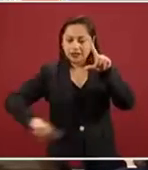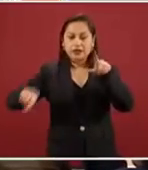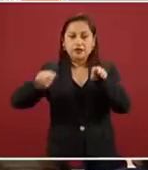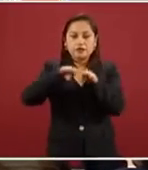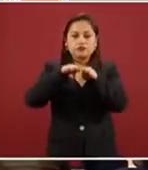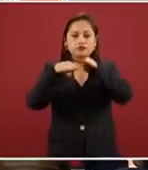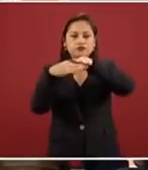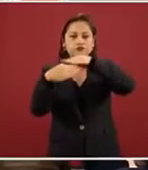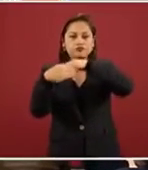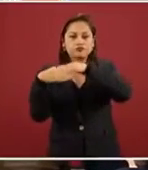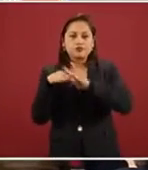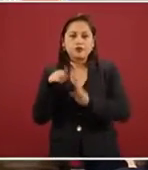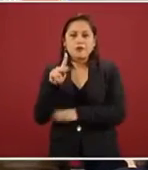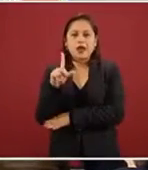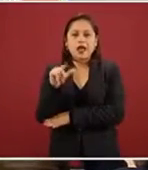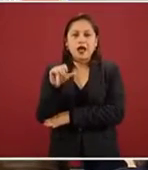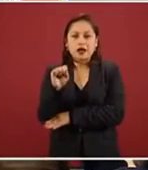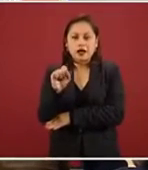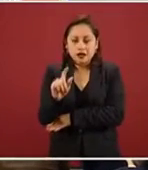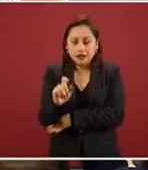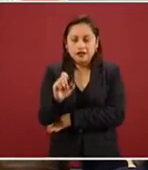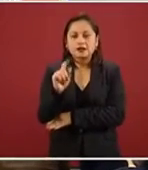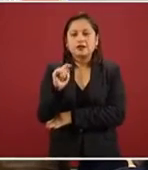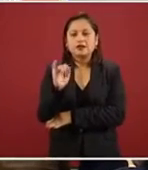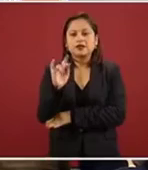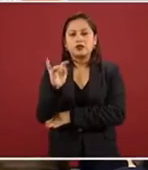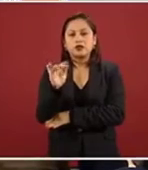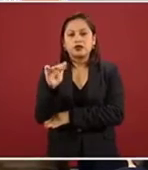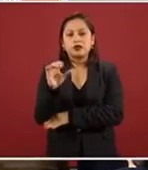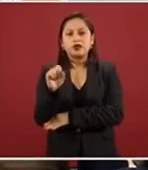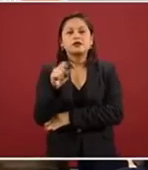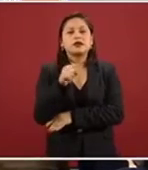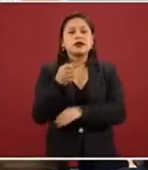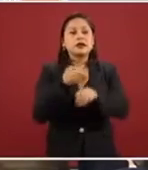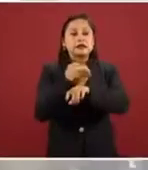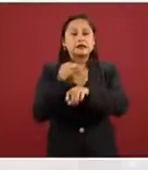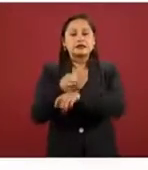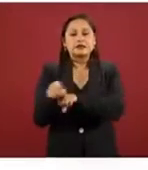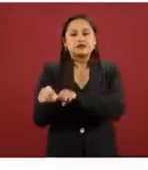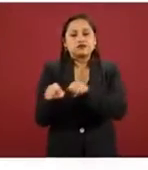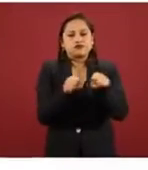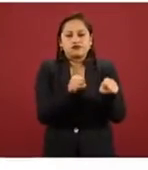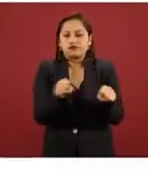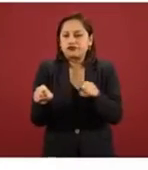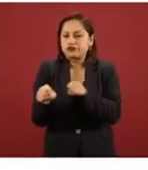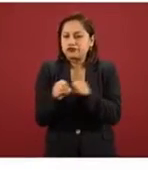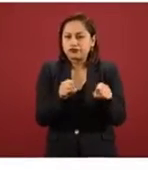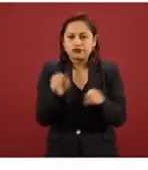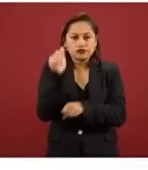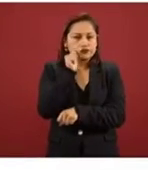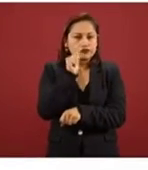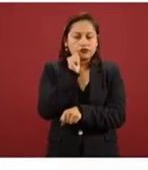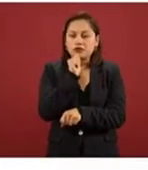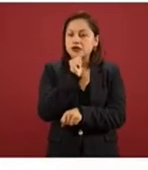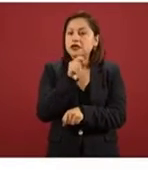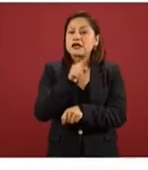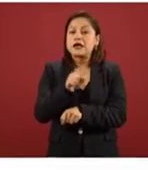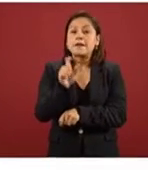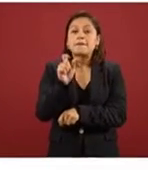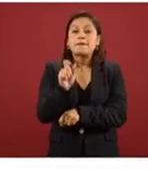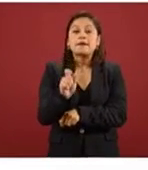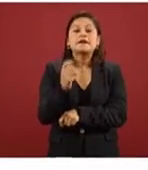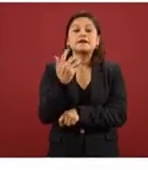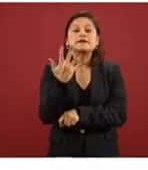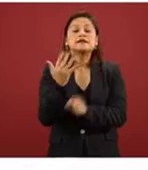tectónicas, 18 estados que tienen mayor sismicidad, cerca de 25.000 sismos se han presentado